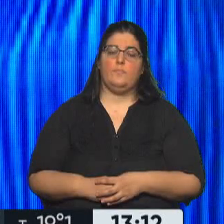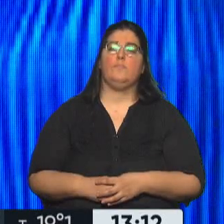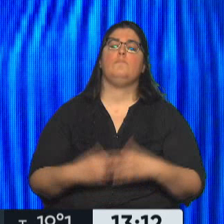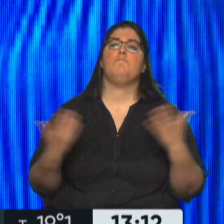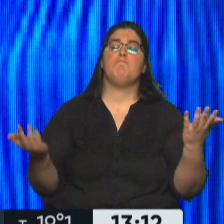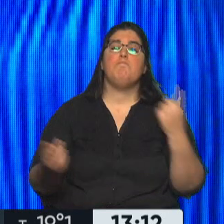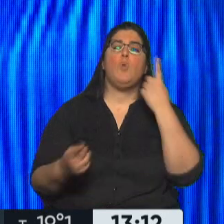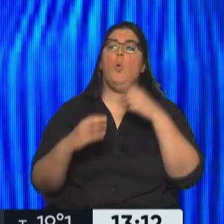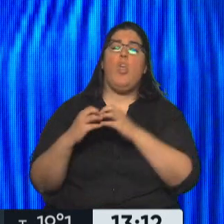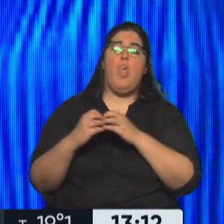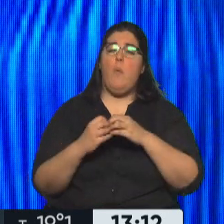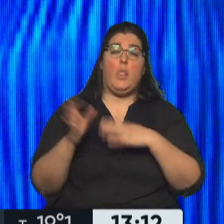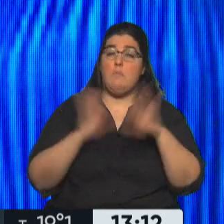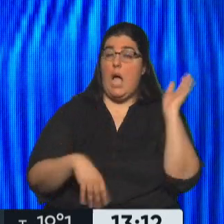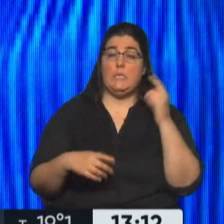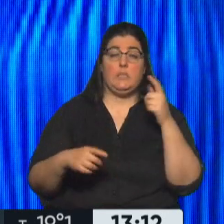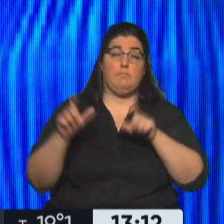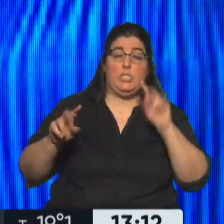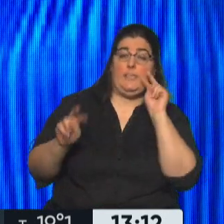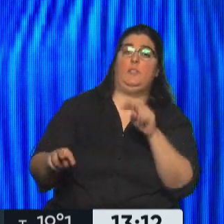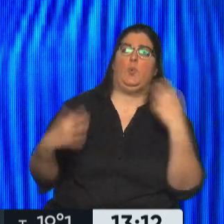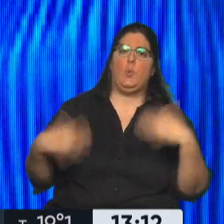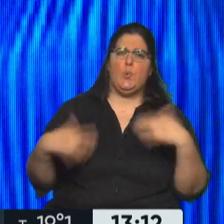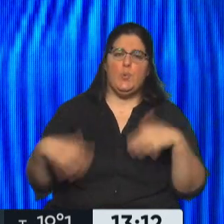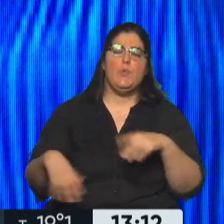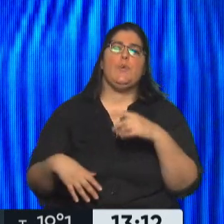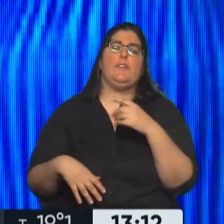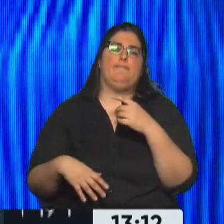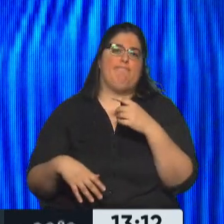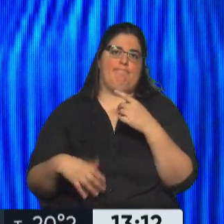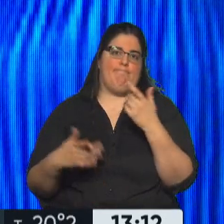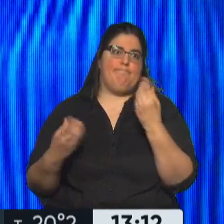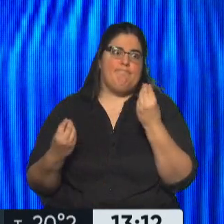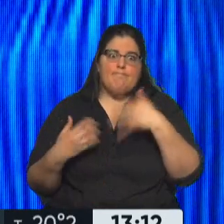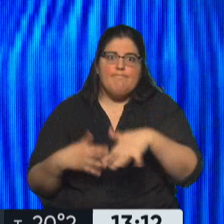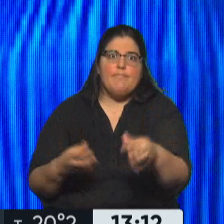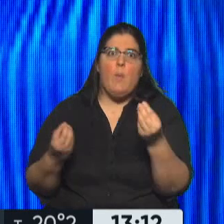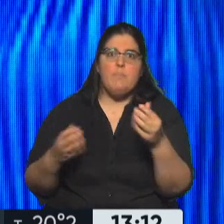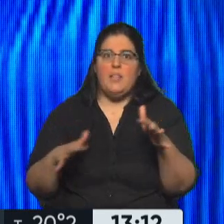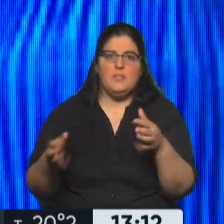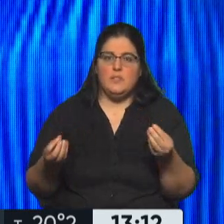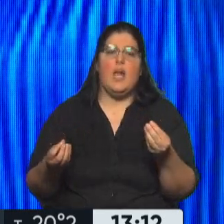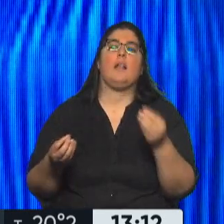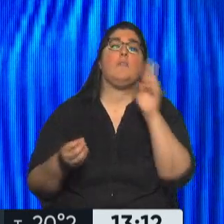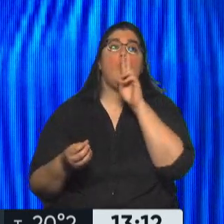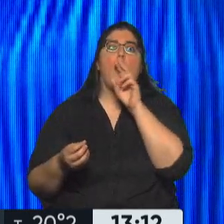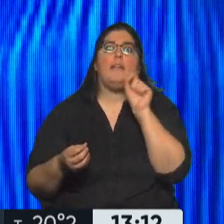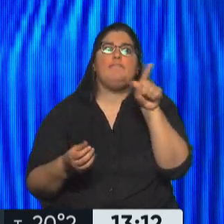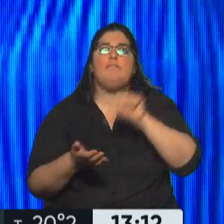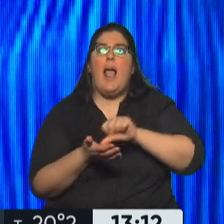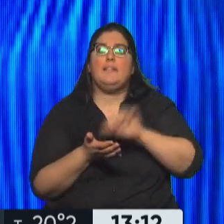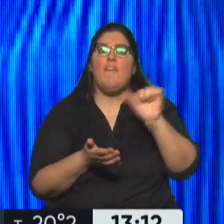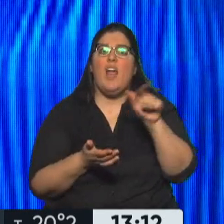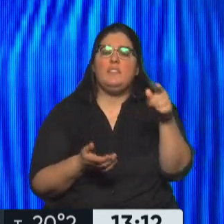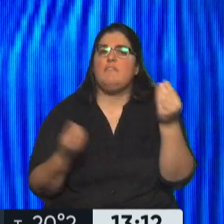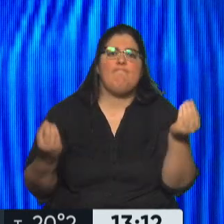Y uno de los debates que tomó protagonismo esta semana, sin lugar a dudas, fue qué iba a pasar o qué va a pasar con las mujeres en ese país. Y